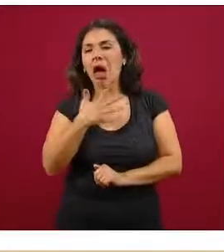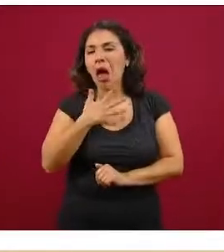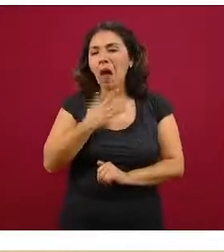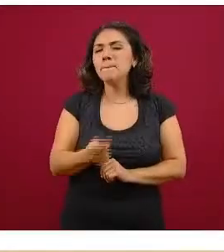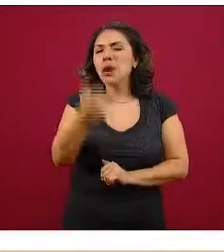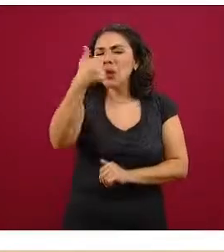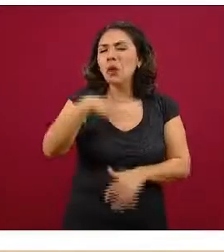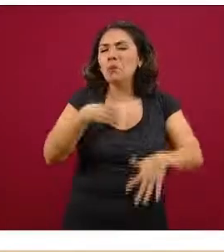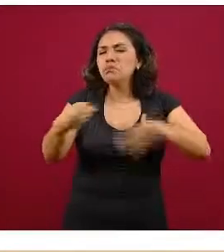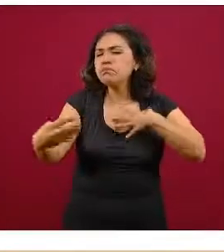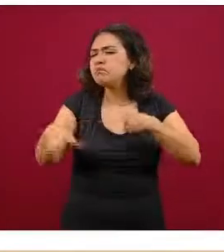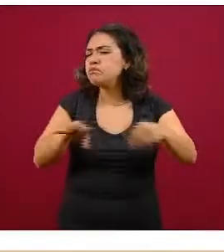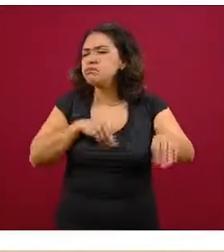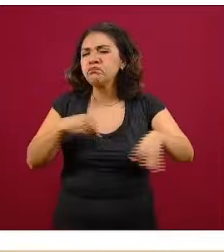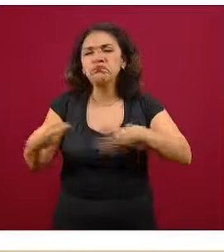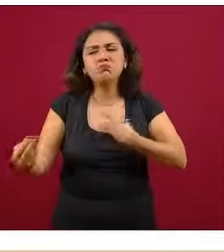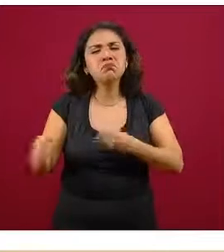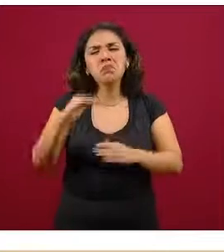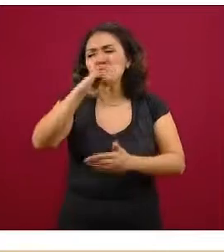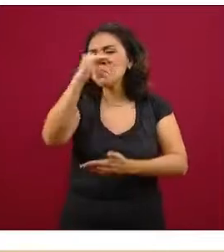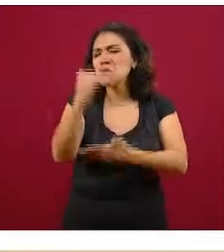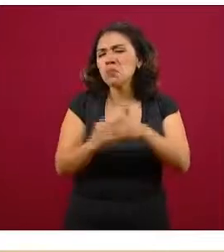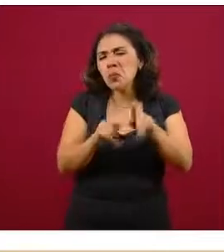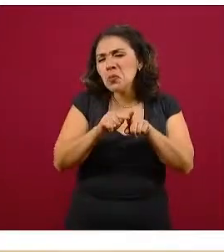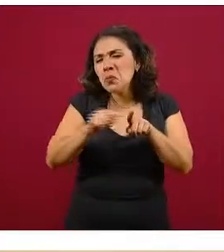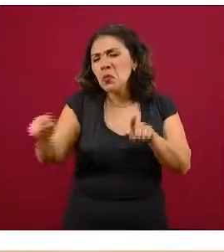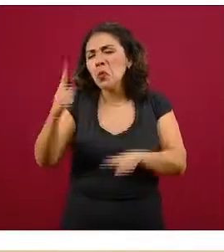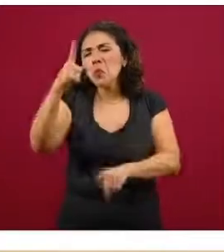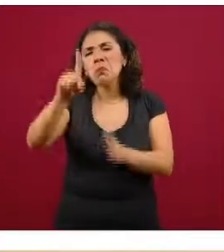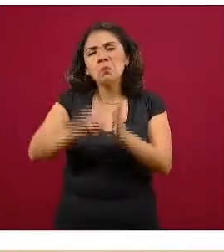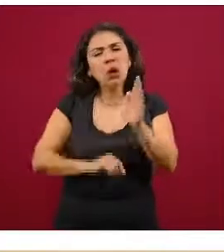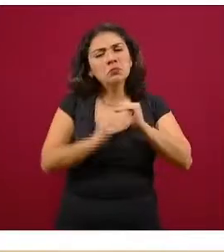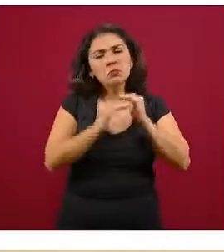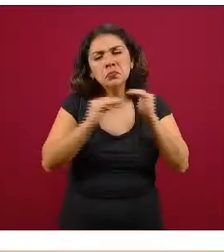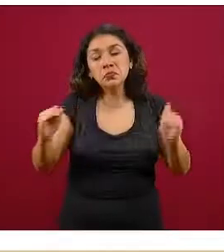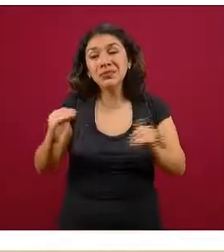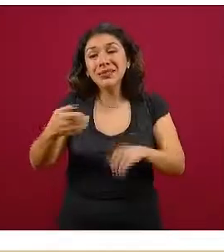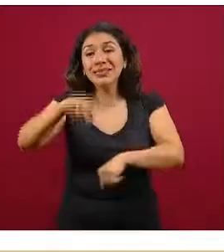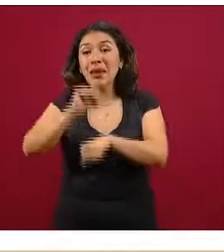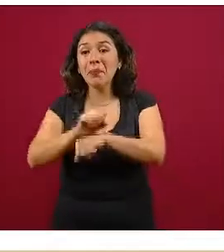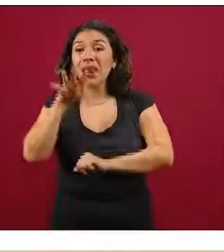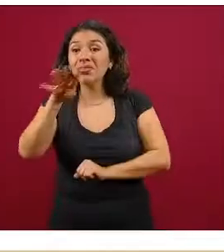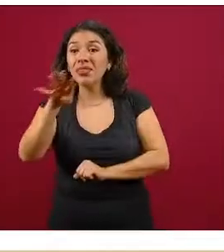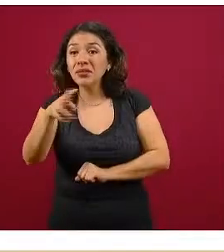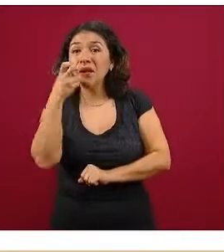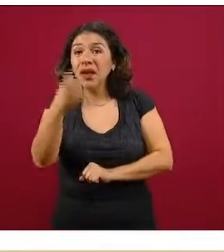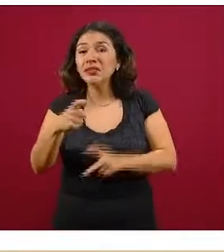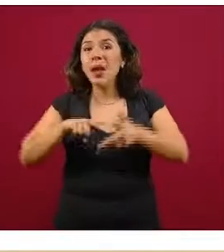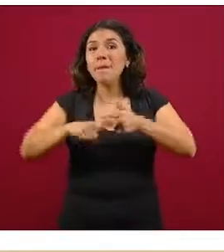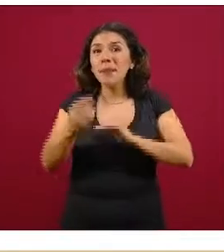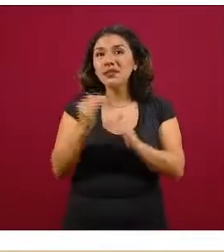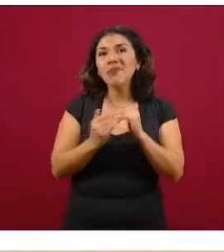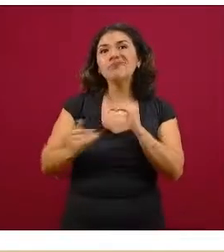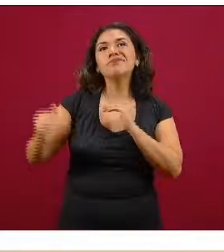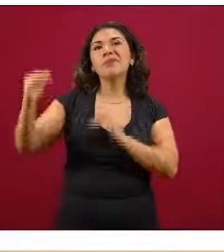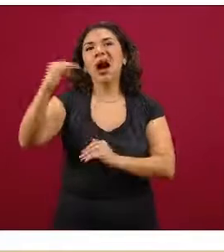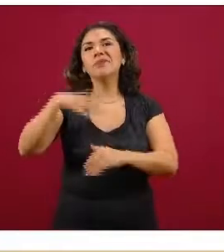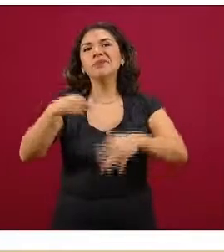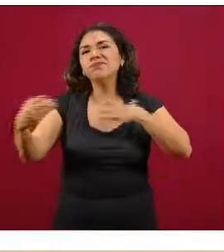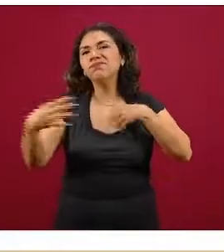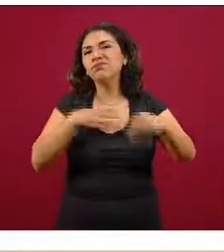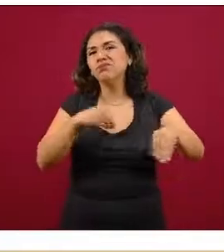una transmisión baja durante el primer mes, pero ya a partir de la semana 19 inicia un incremento sostenido que se ha